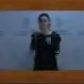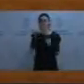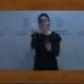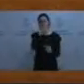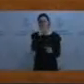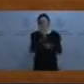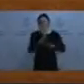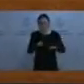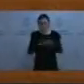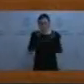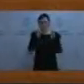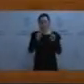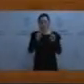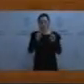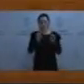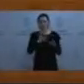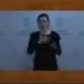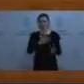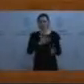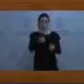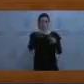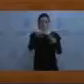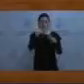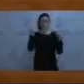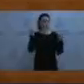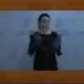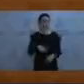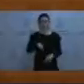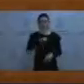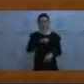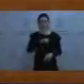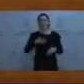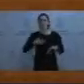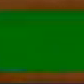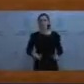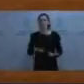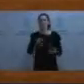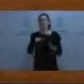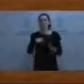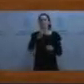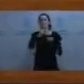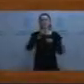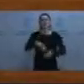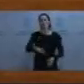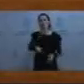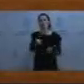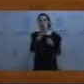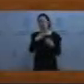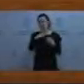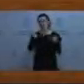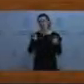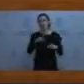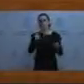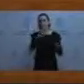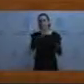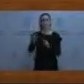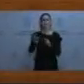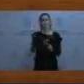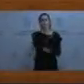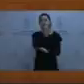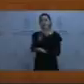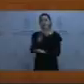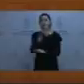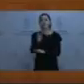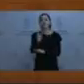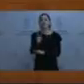Pero a los que sí nos cuentan las cosas es a nosotros. Y lo que nos cuentan y lo que sabemos y lo que vemos cuando vamos, que lo hacemos